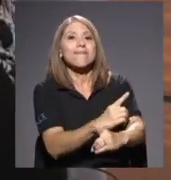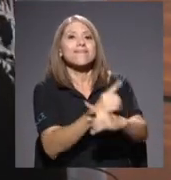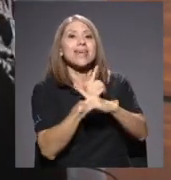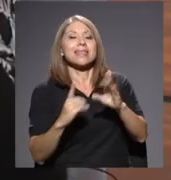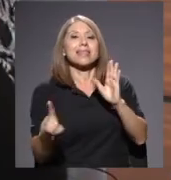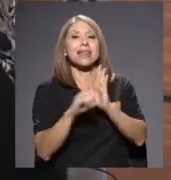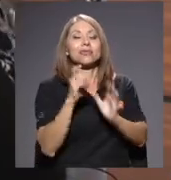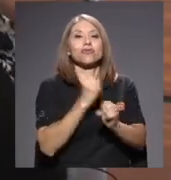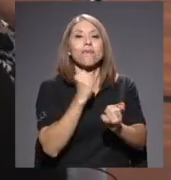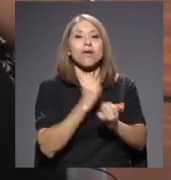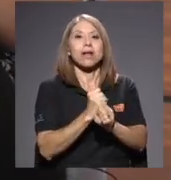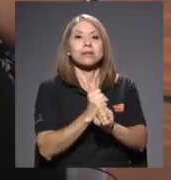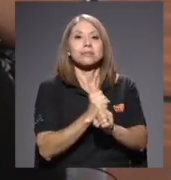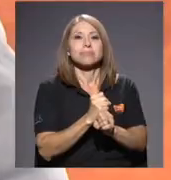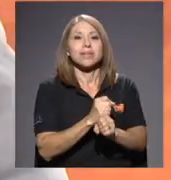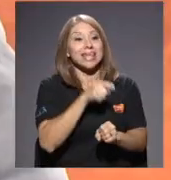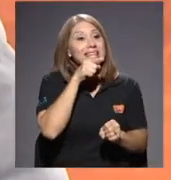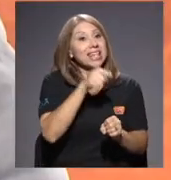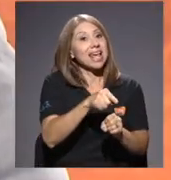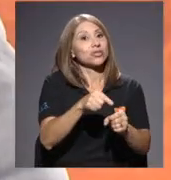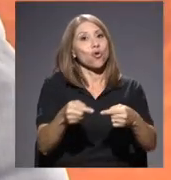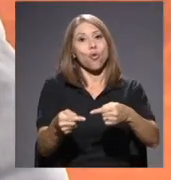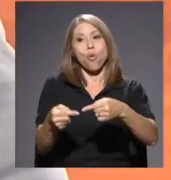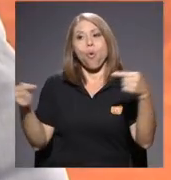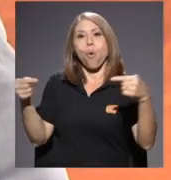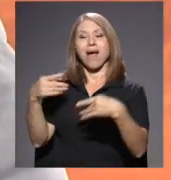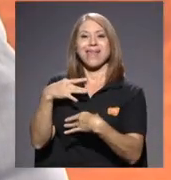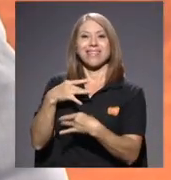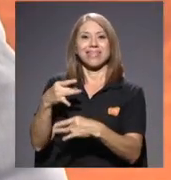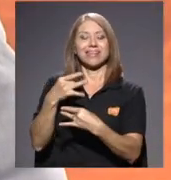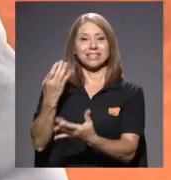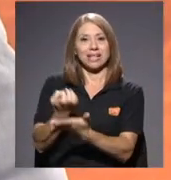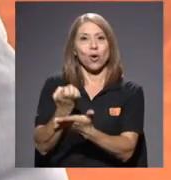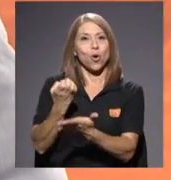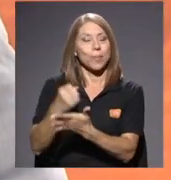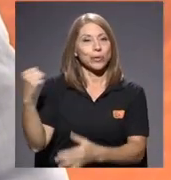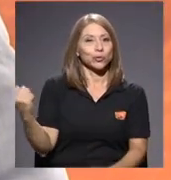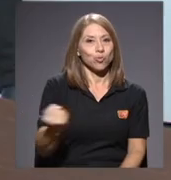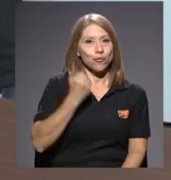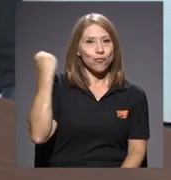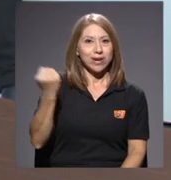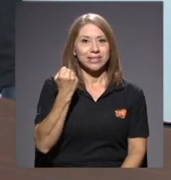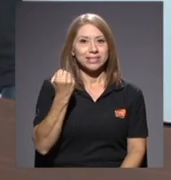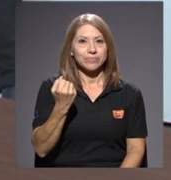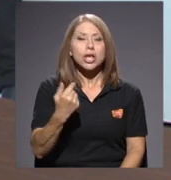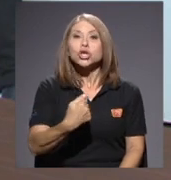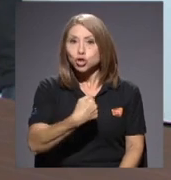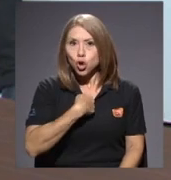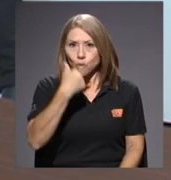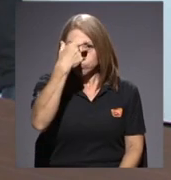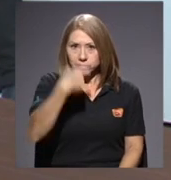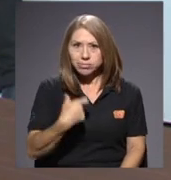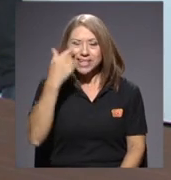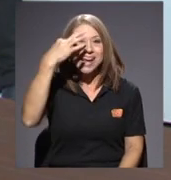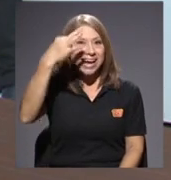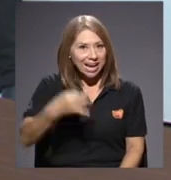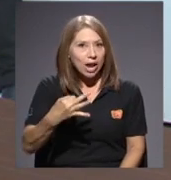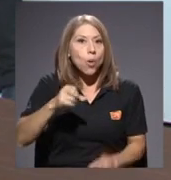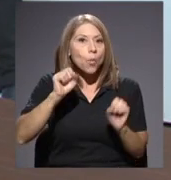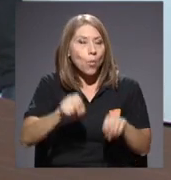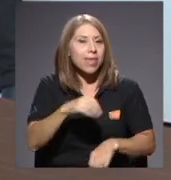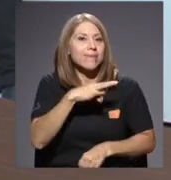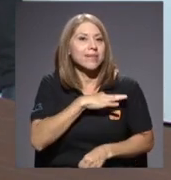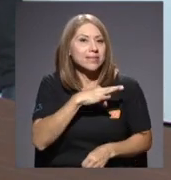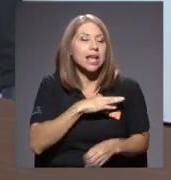y eso está en directa contraposición a algunos intereses económicos muy fuertes. Yo sí creo que podría haberse muy beneficiado de